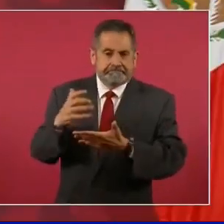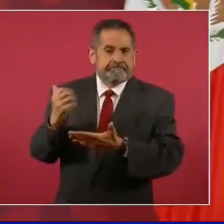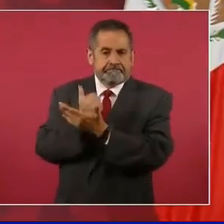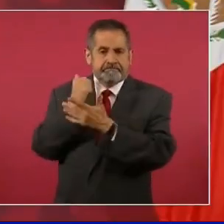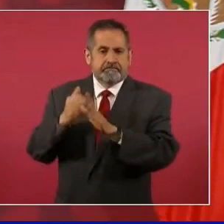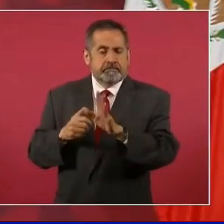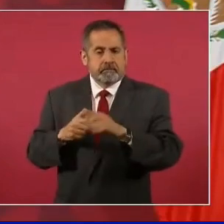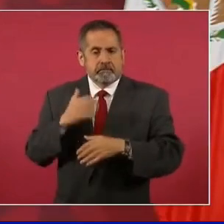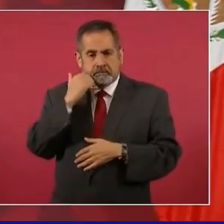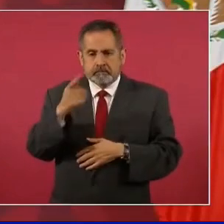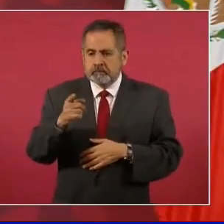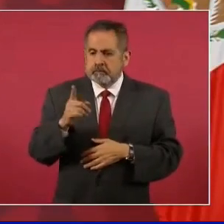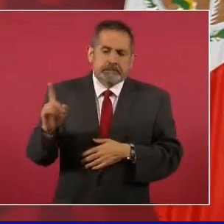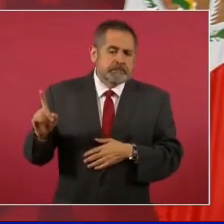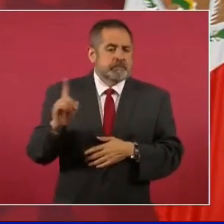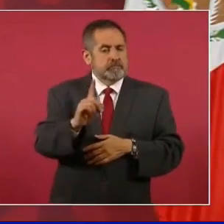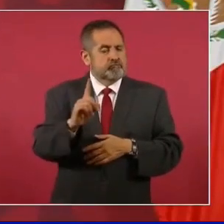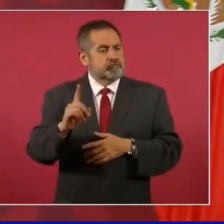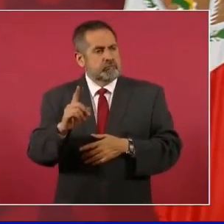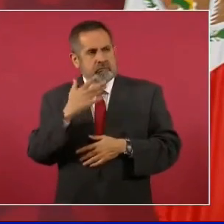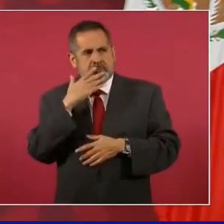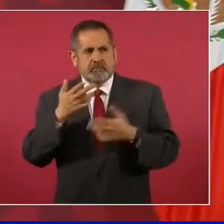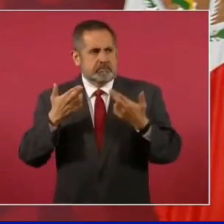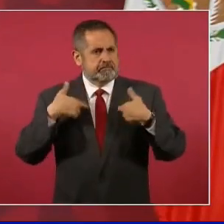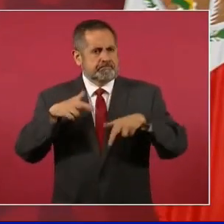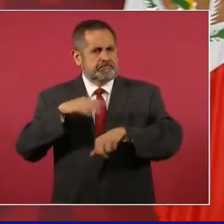y quieren una representación,